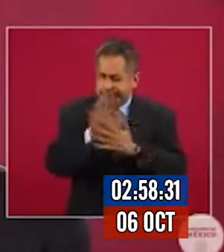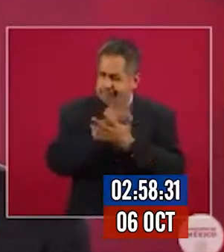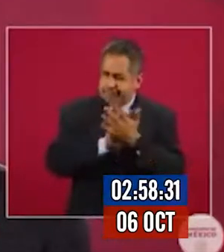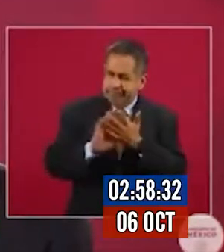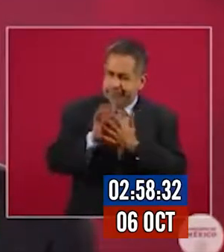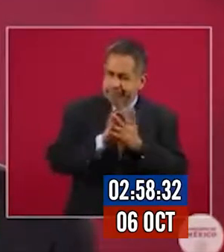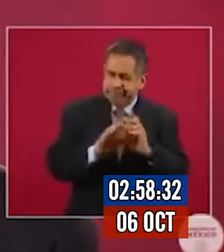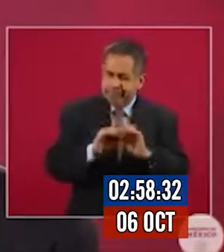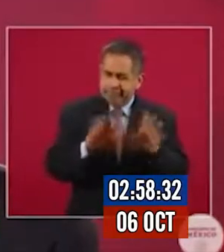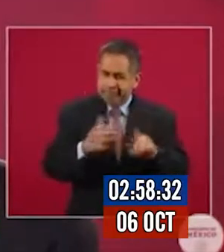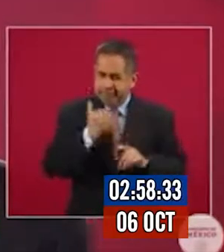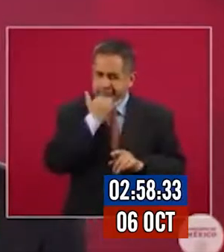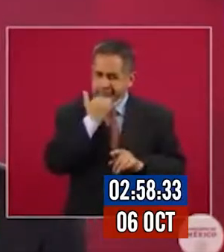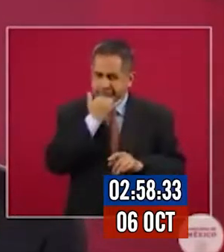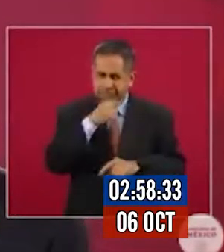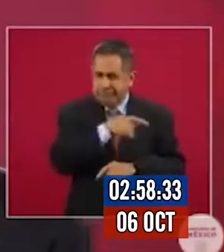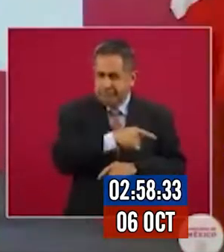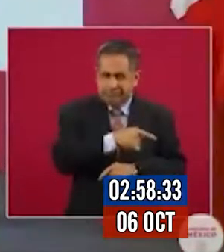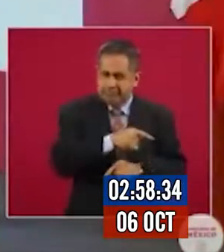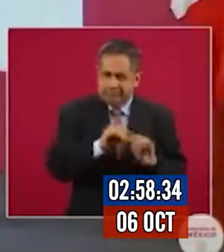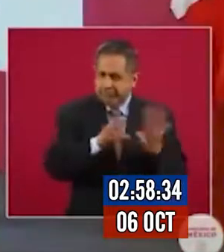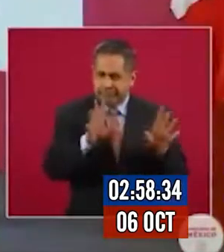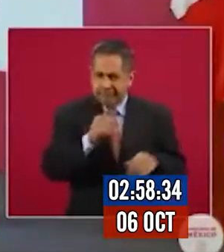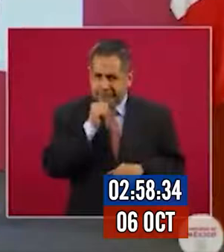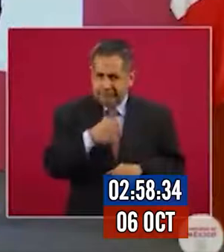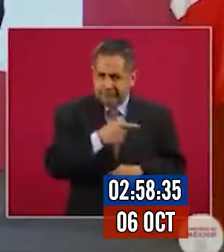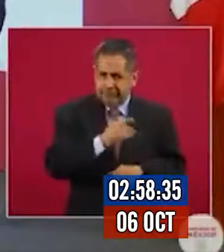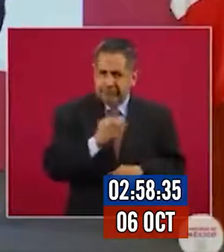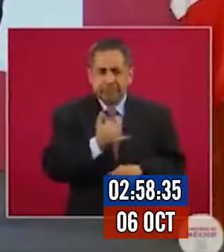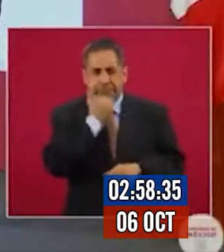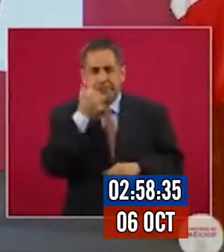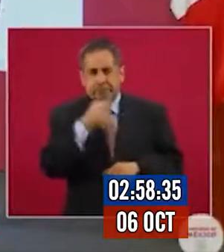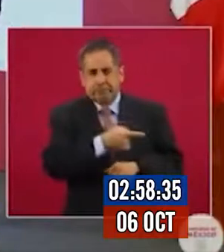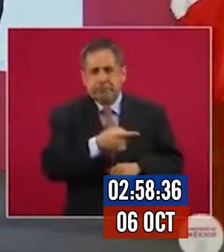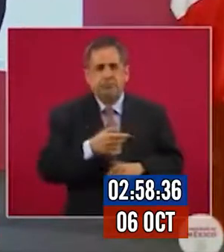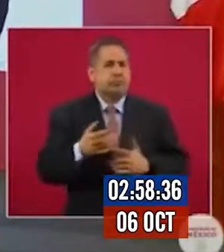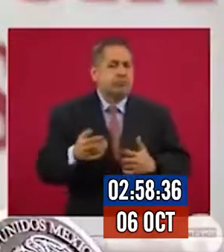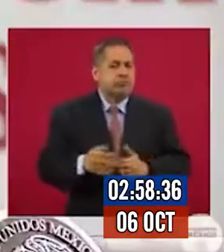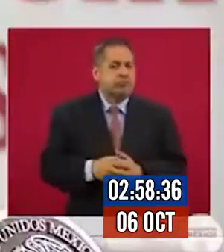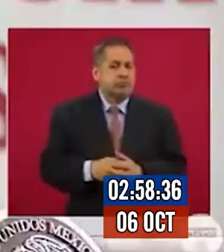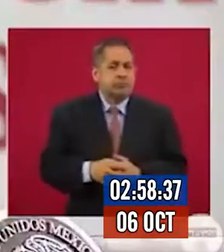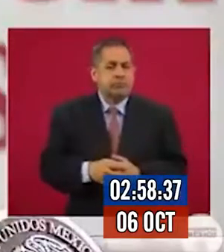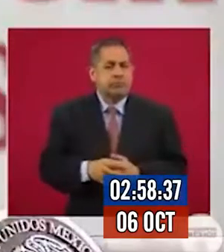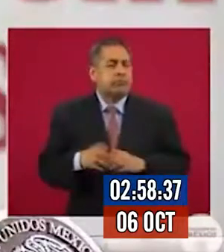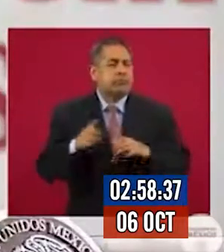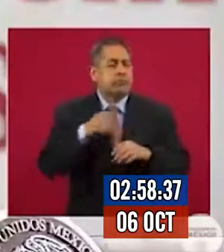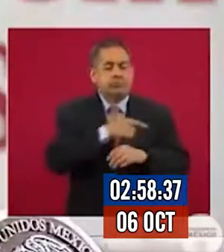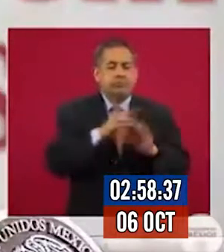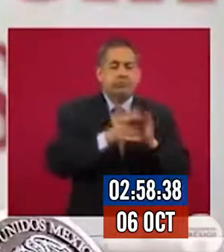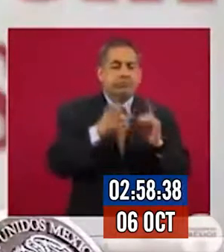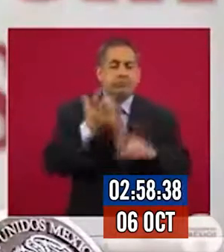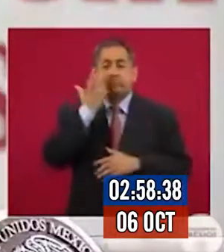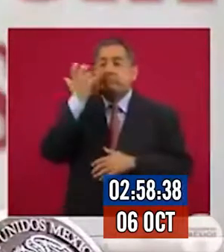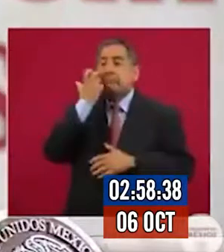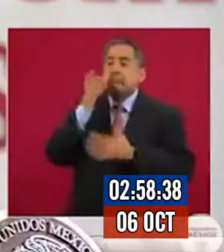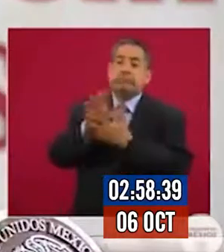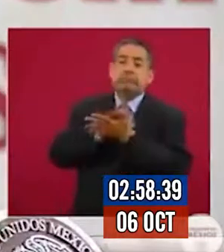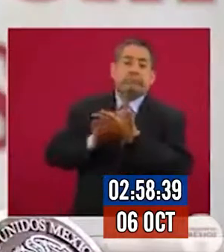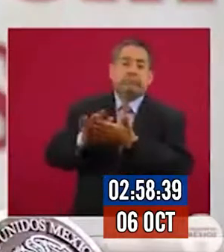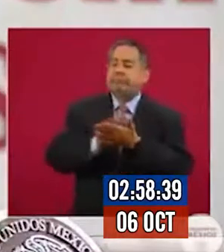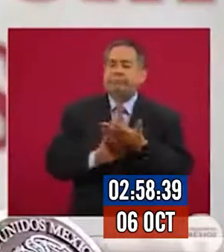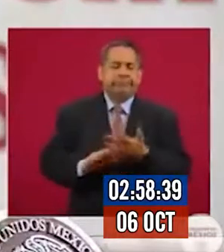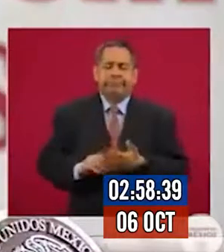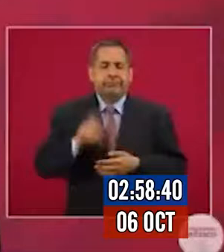técnicamente incompleta, quizá errónea, que está haciendo ver algo que no ocurrió,